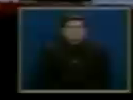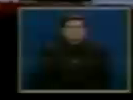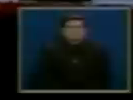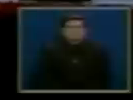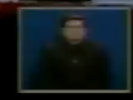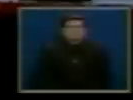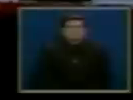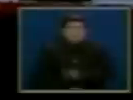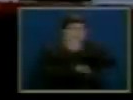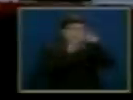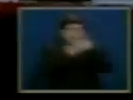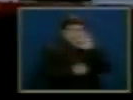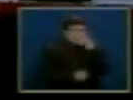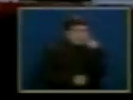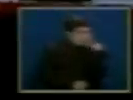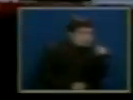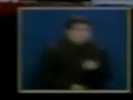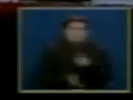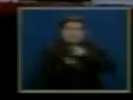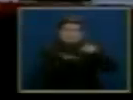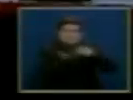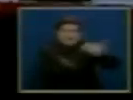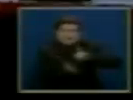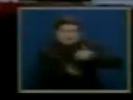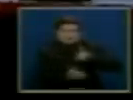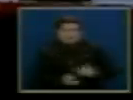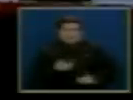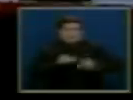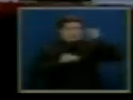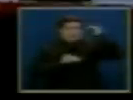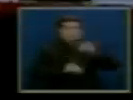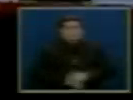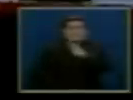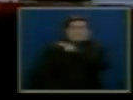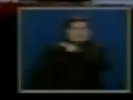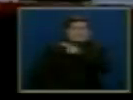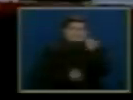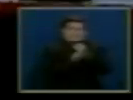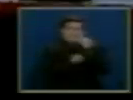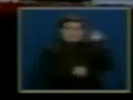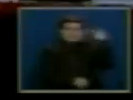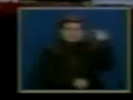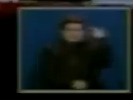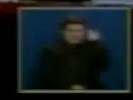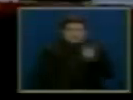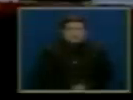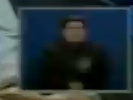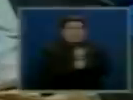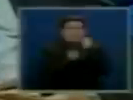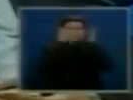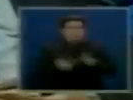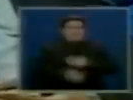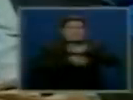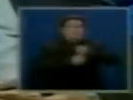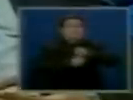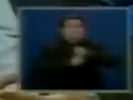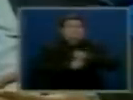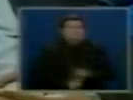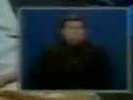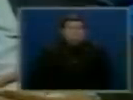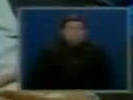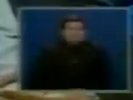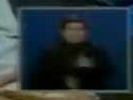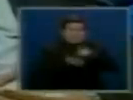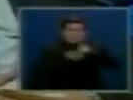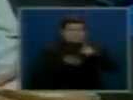de todo nivel, los salarios que perciben los más altos funcionarios de las dependencias estatales y su personal de confianza, las subvenciones